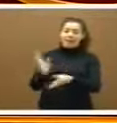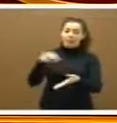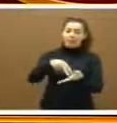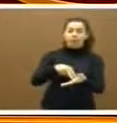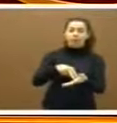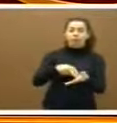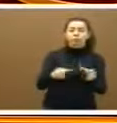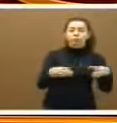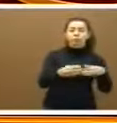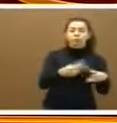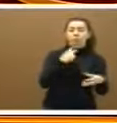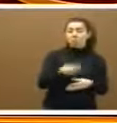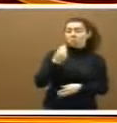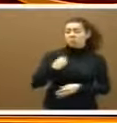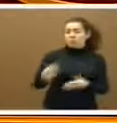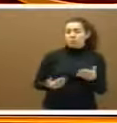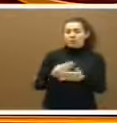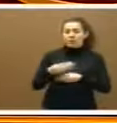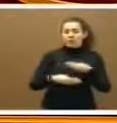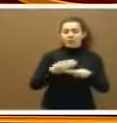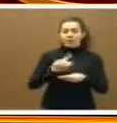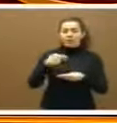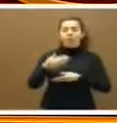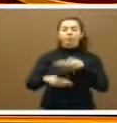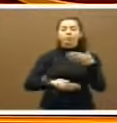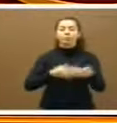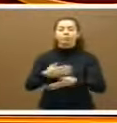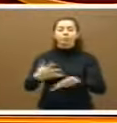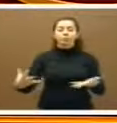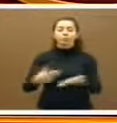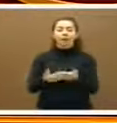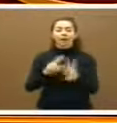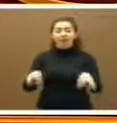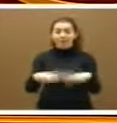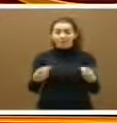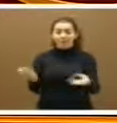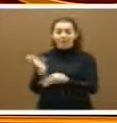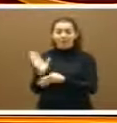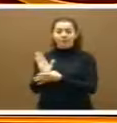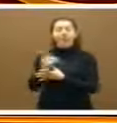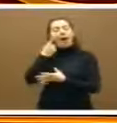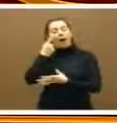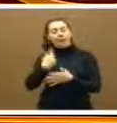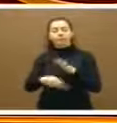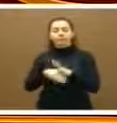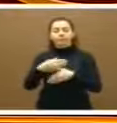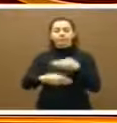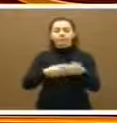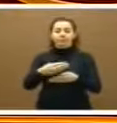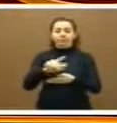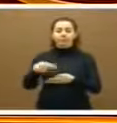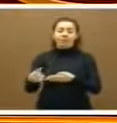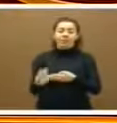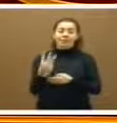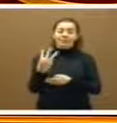celebrada ese mismo día y admitiéndose a trámite todas las enmiendas presentadas. La ponencia se reúne el día 3 de